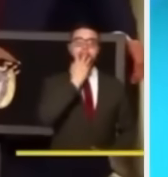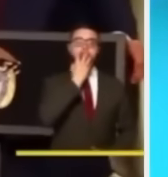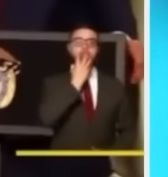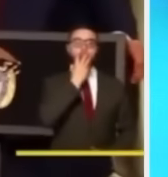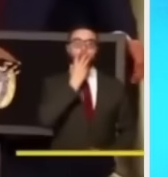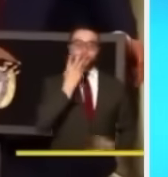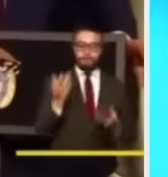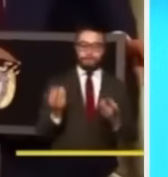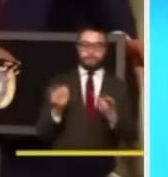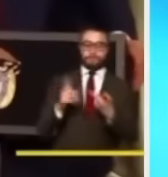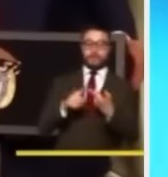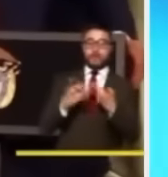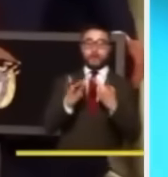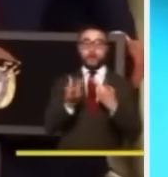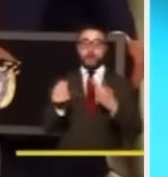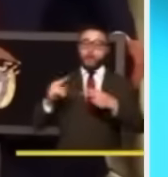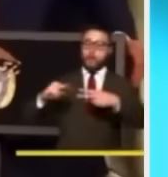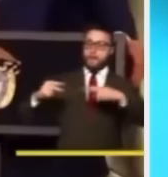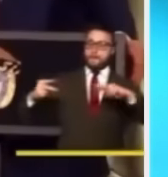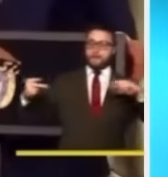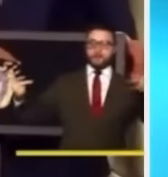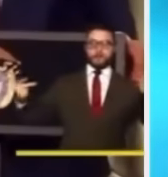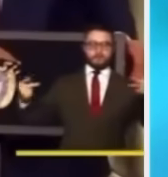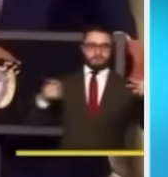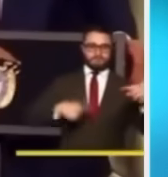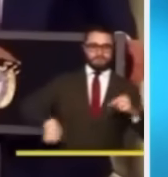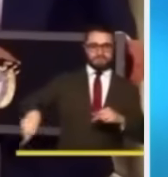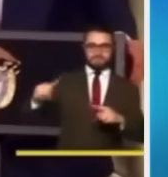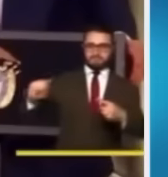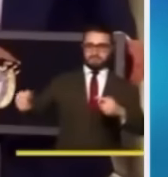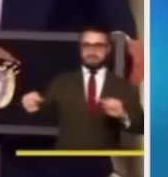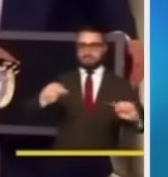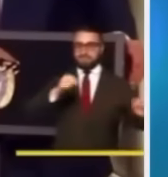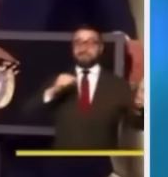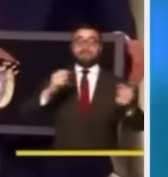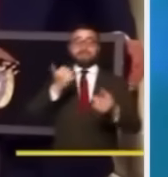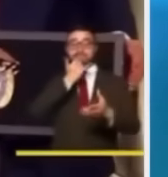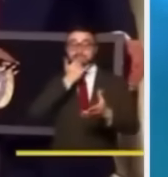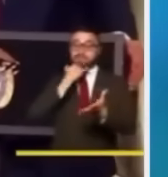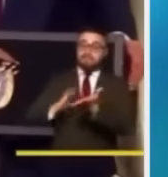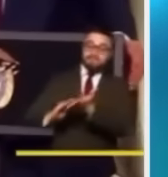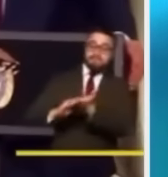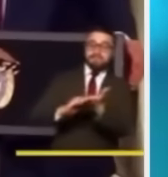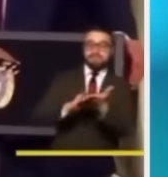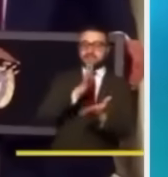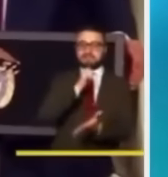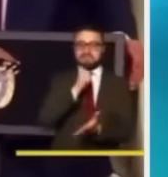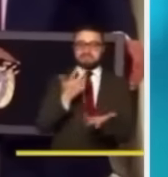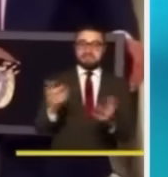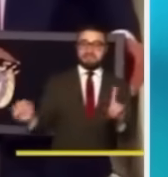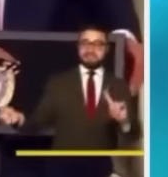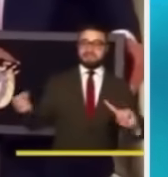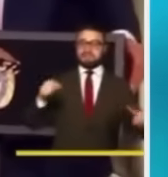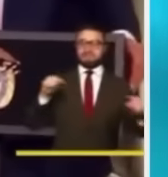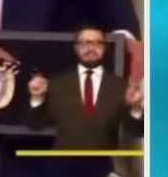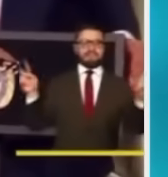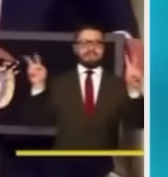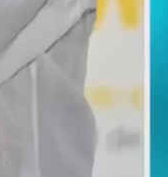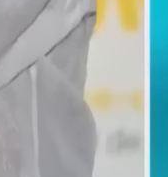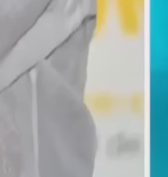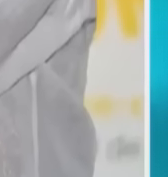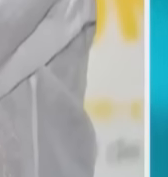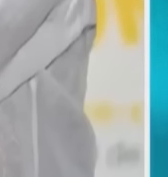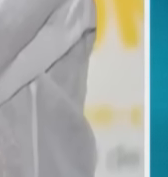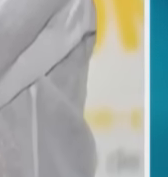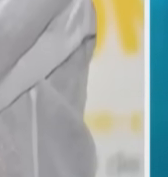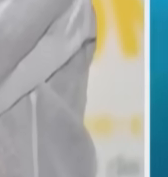Miami en Estados Unidos está tranquilamente en una mansión en una casa que le proporcionó el gobierno de biden